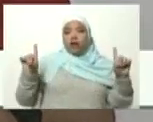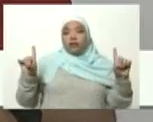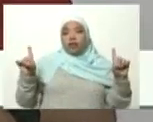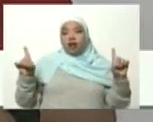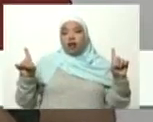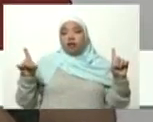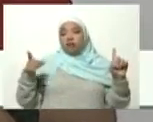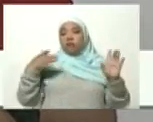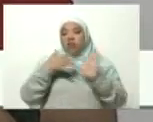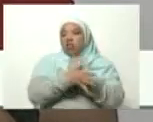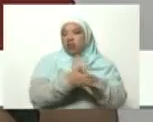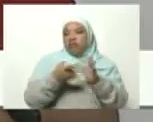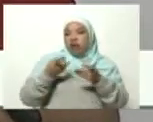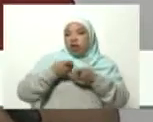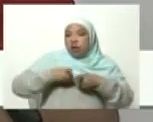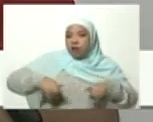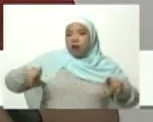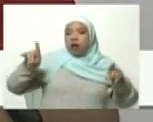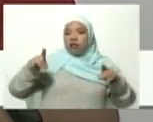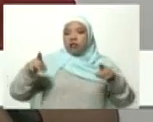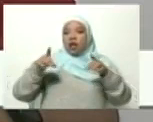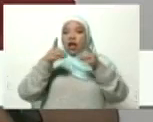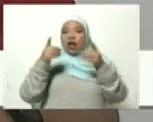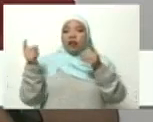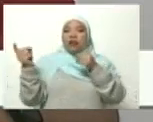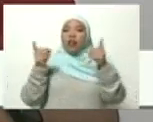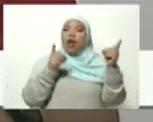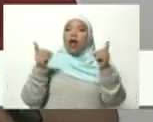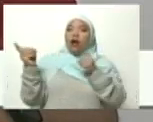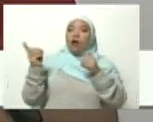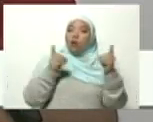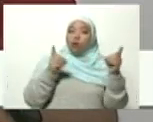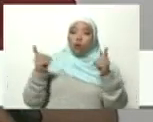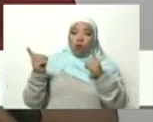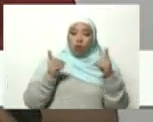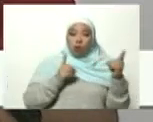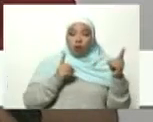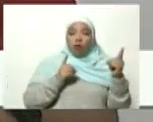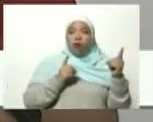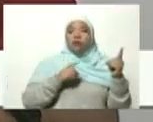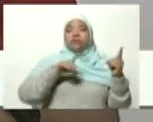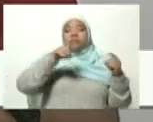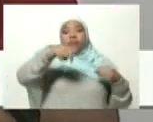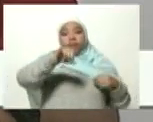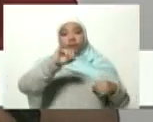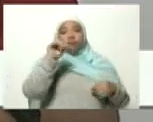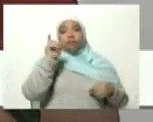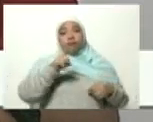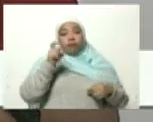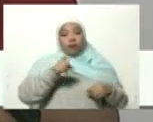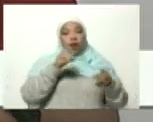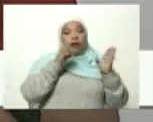si no la ganan, ¿cómo van a tener el poder? Si nunca son capaces de organizarse, ¿cómo van a tener el poder?